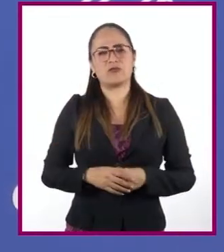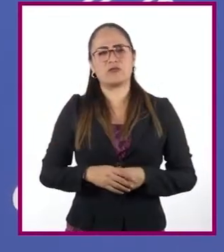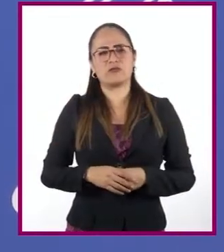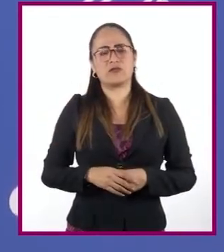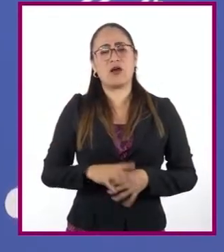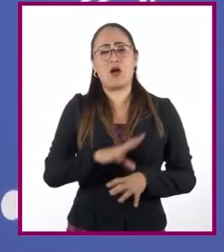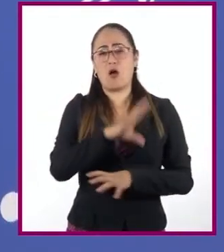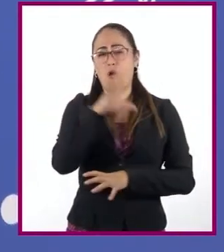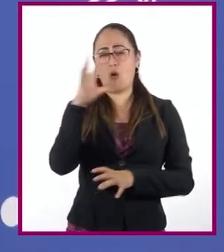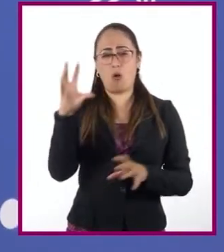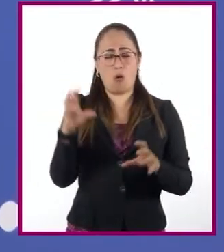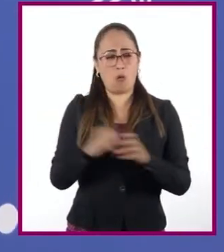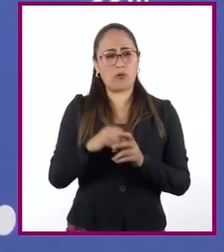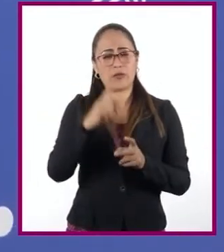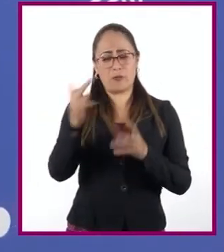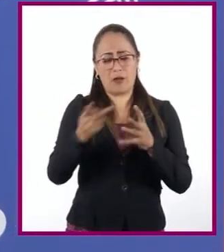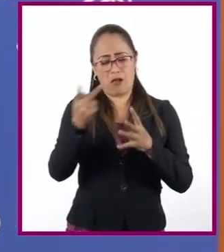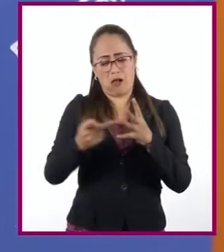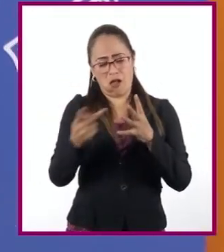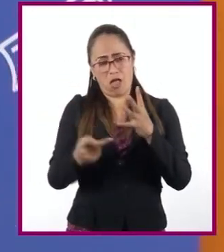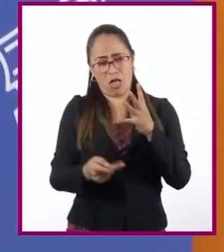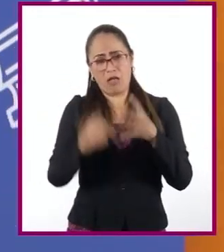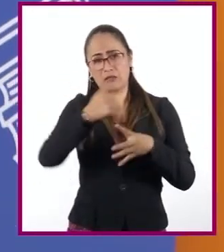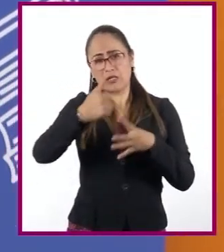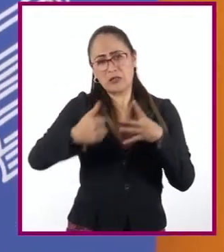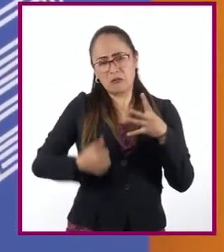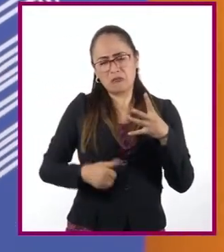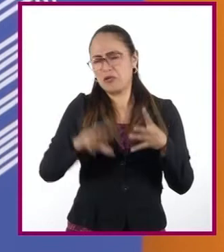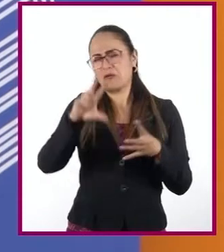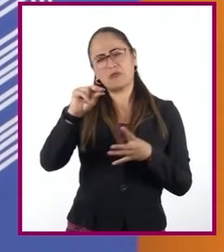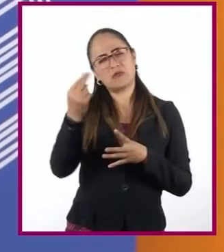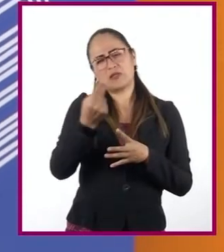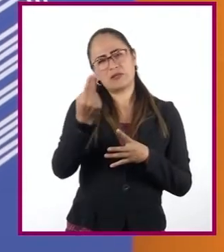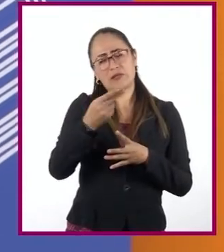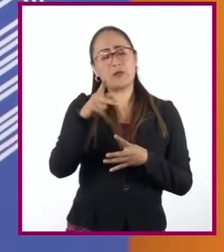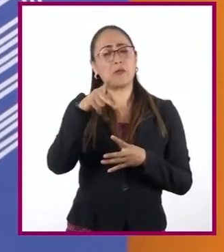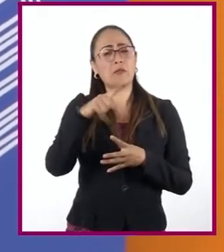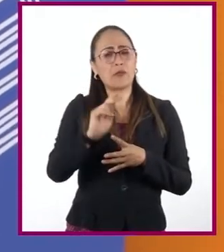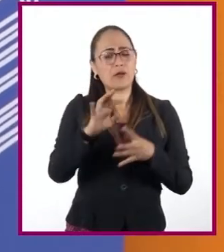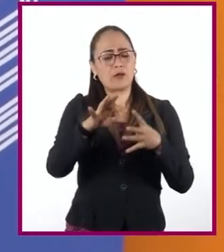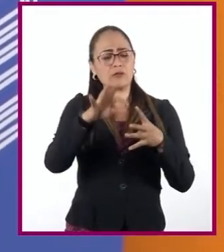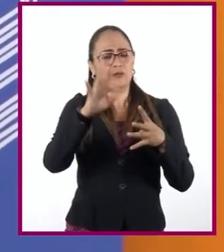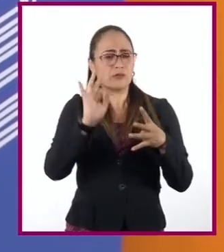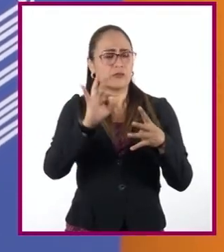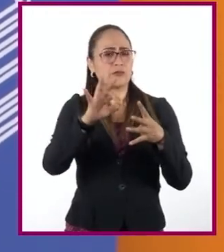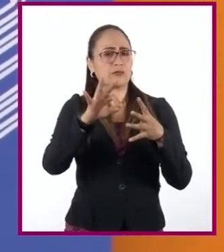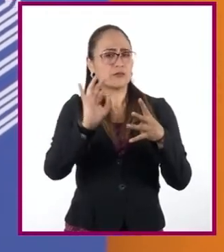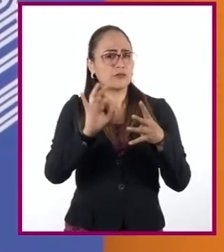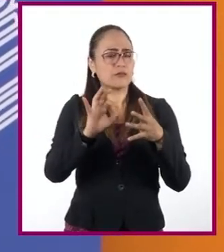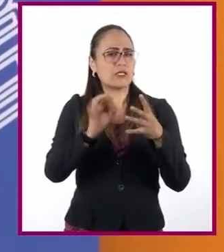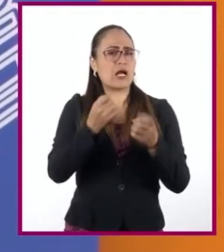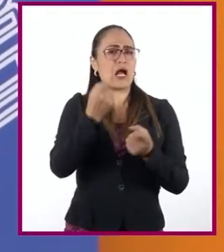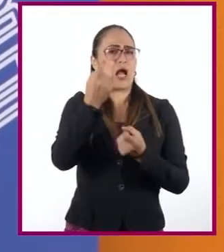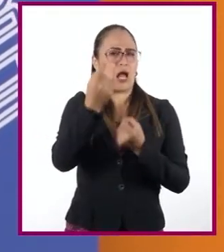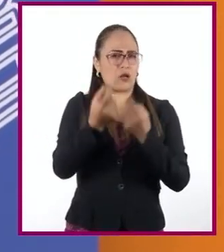presenten todas las preguntas. Sin embargo, deben seleccionar cuidadosamente aquellas que formarán parte del